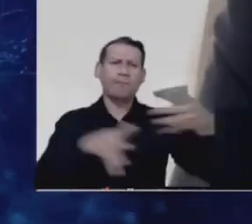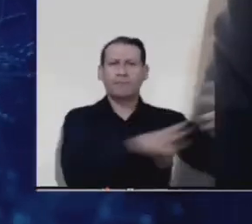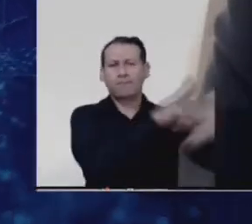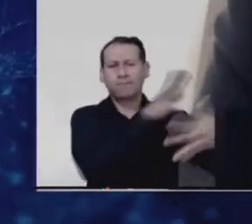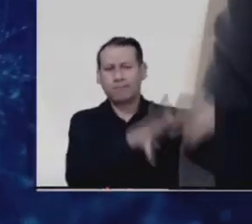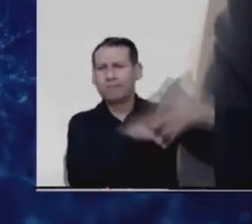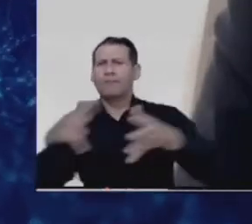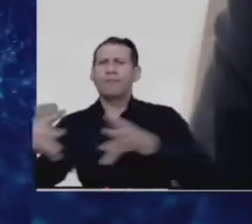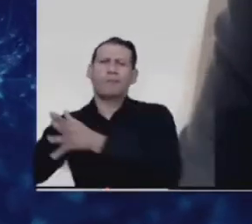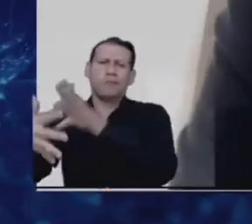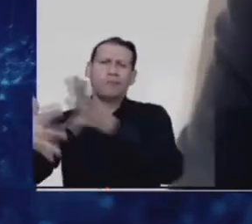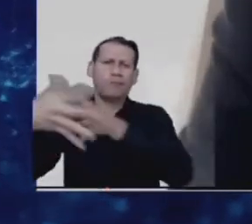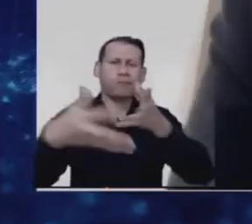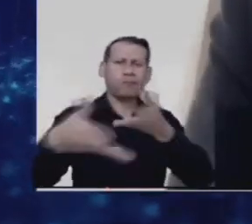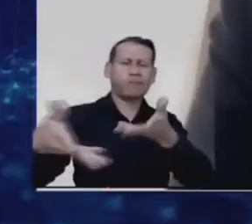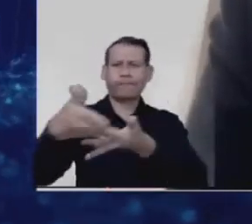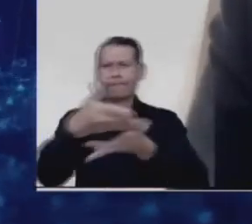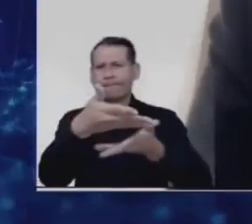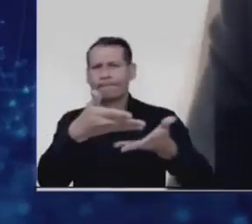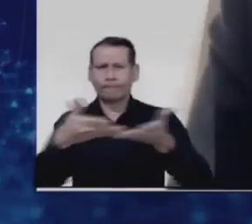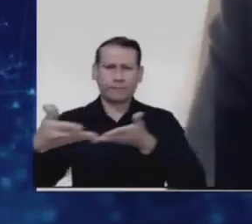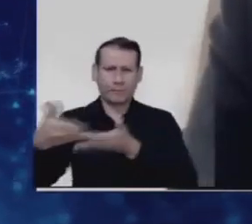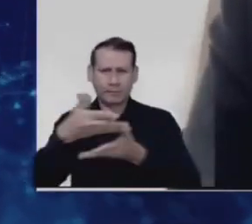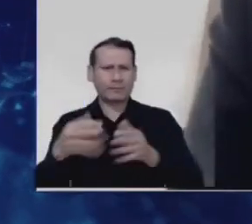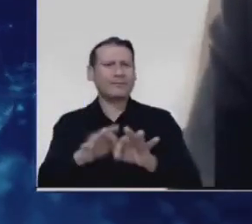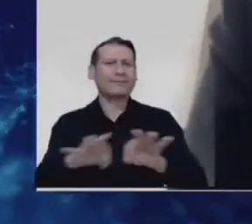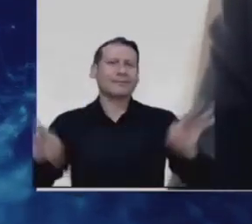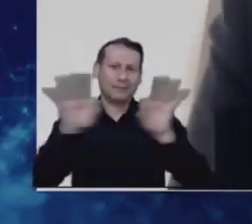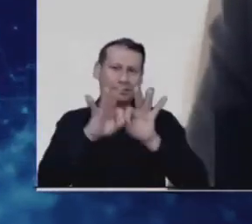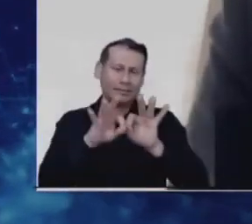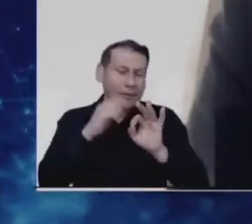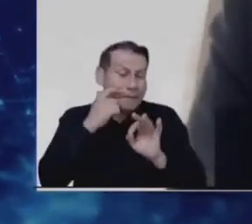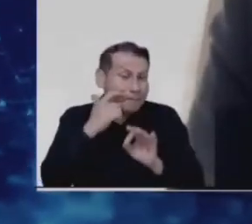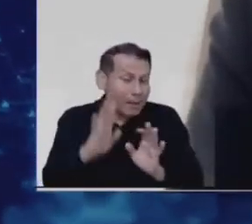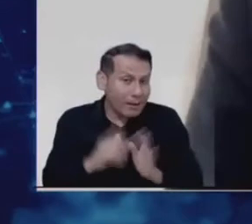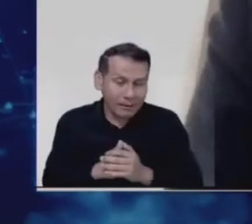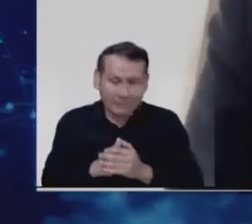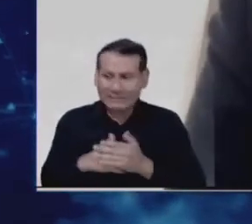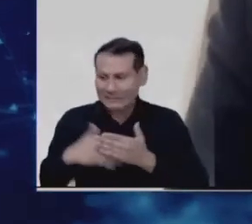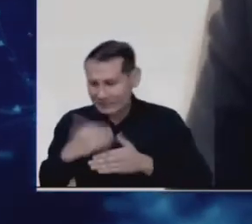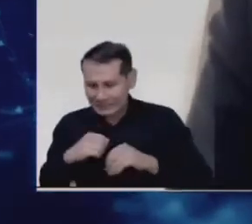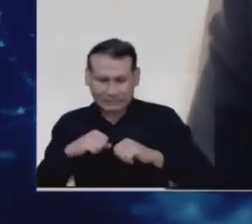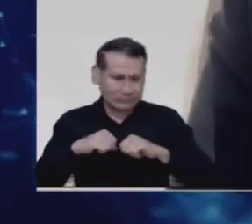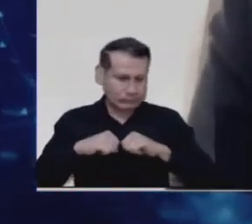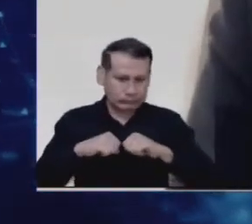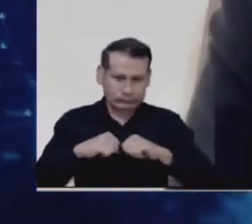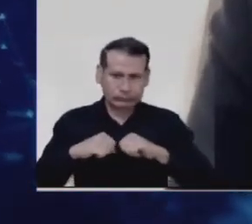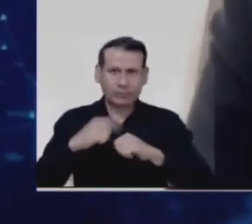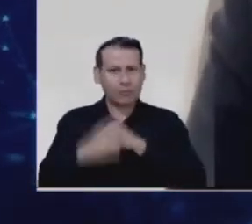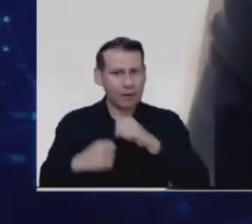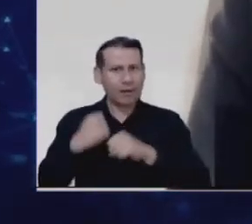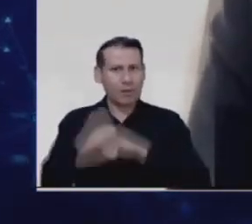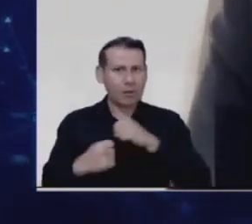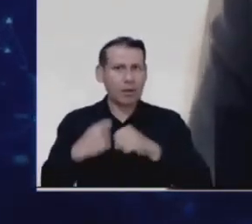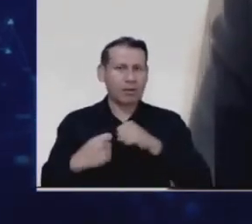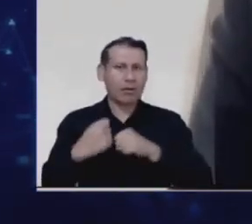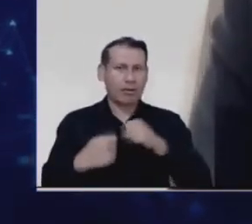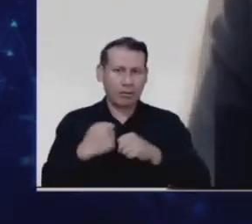varios organismos gubernamentales y comenzar de hacer reportes, informes anuales antes de tener la